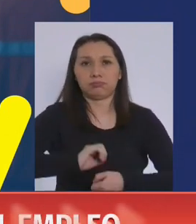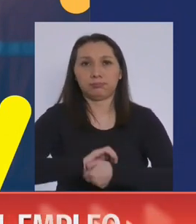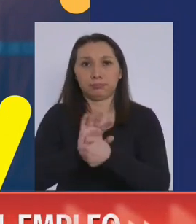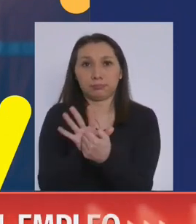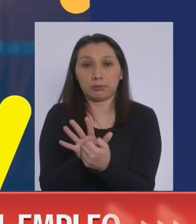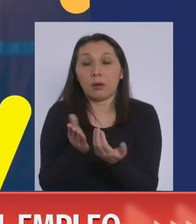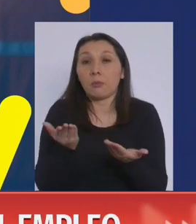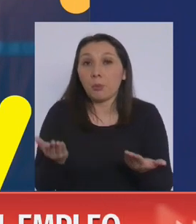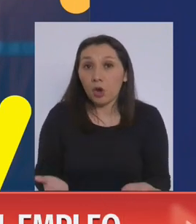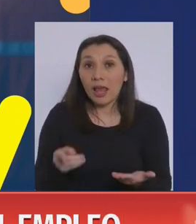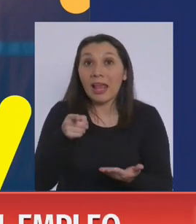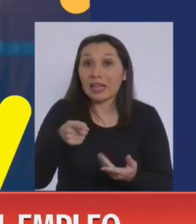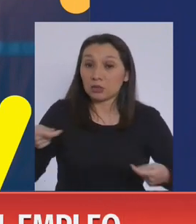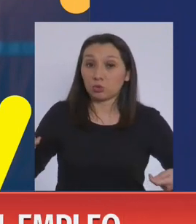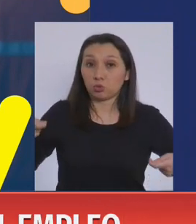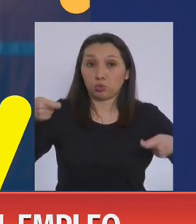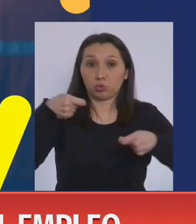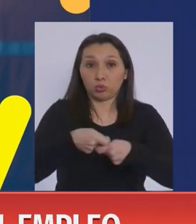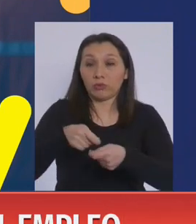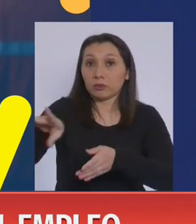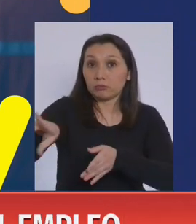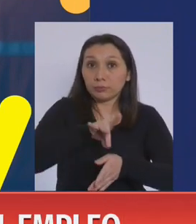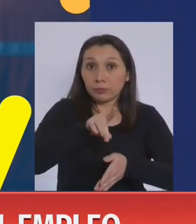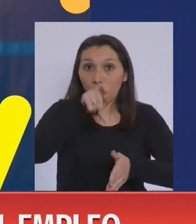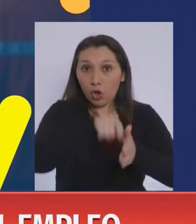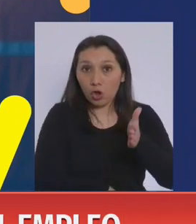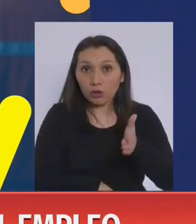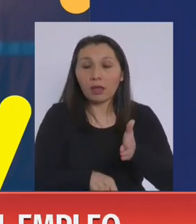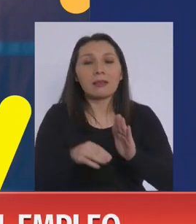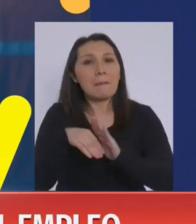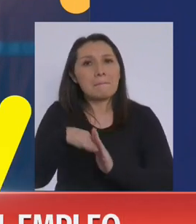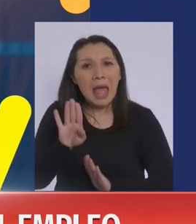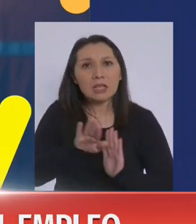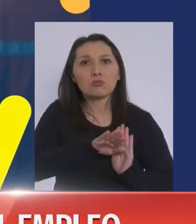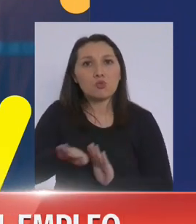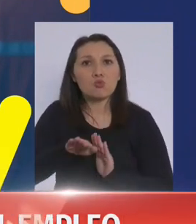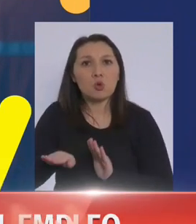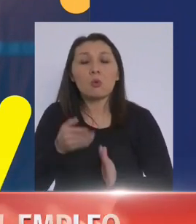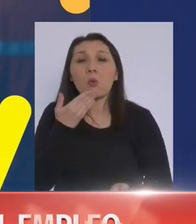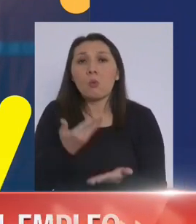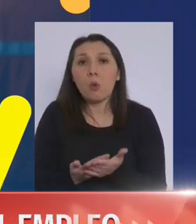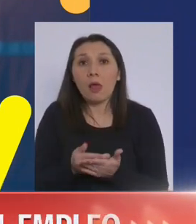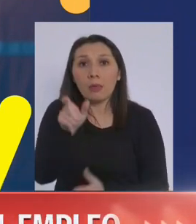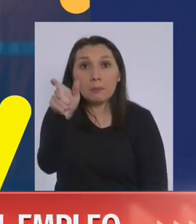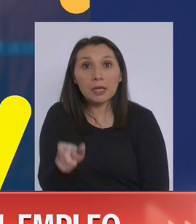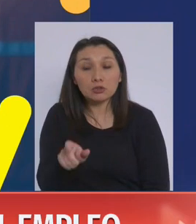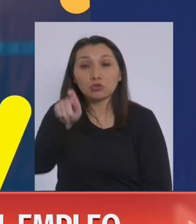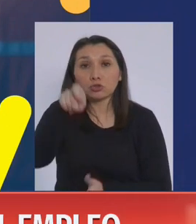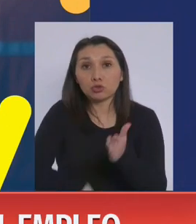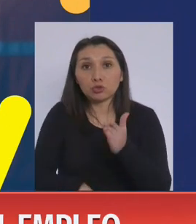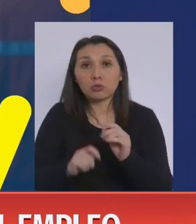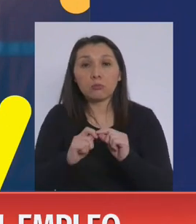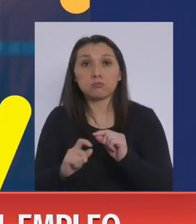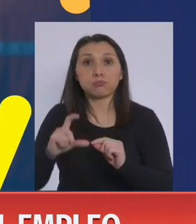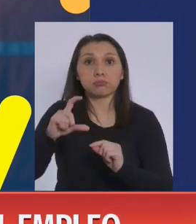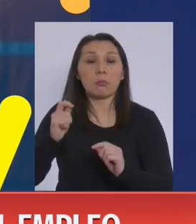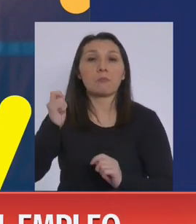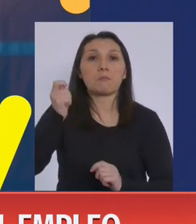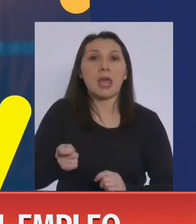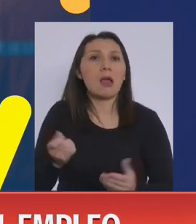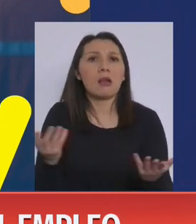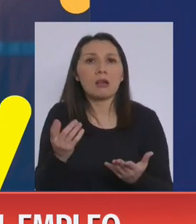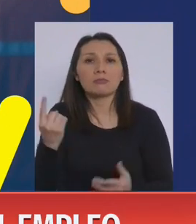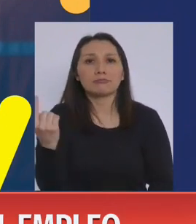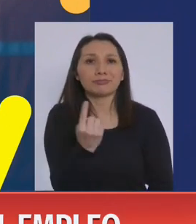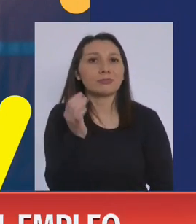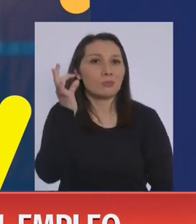eso este subsidio a la contratación va a ser mayor cuando la persona contratada sea una mujer